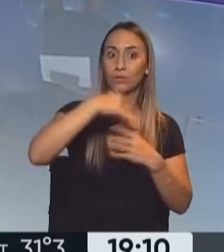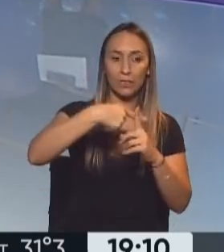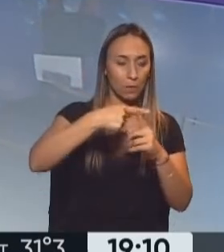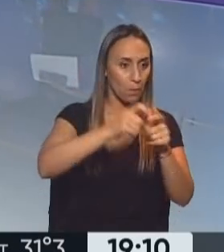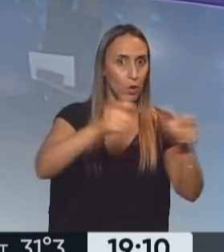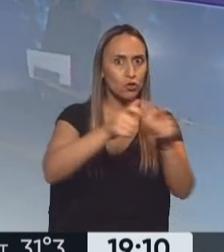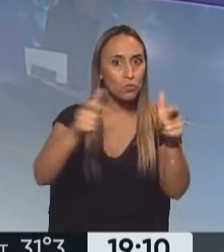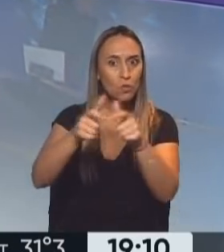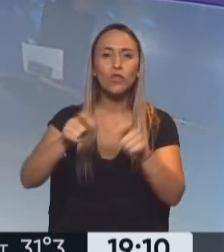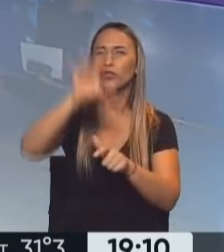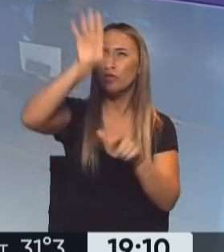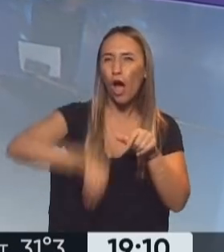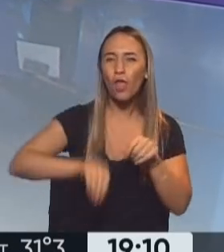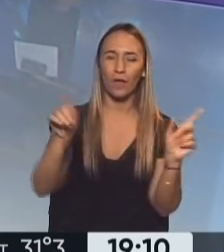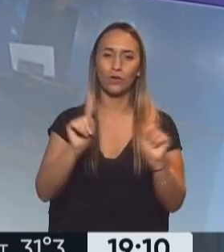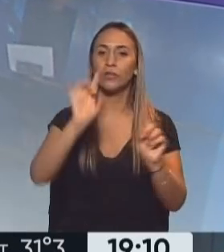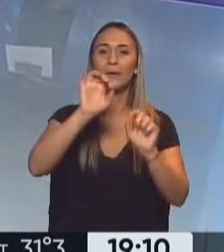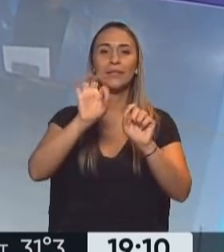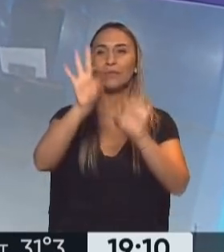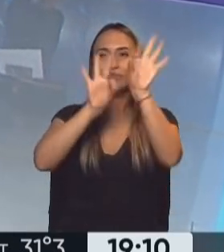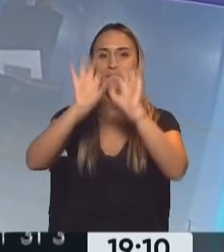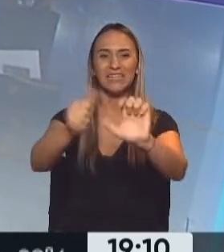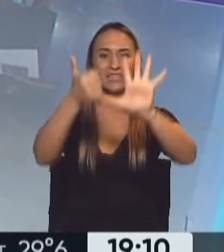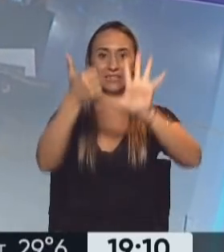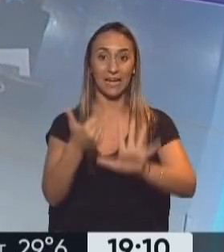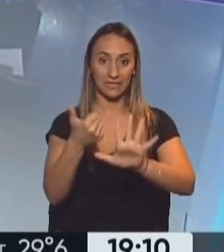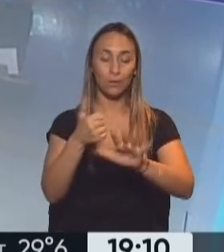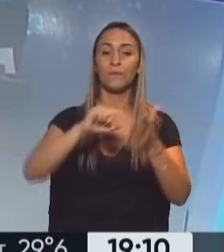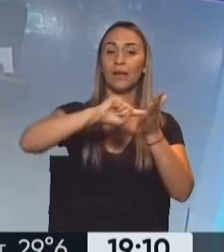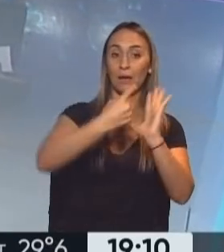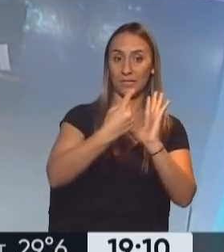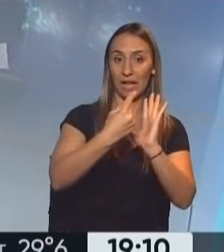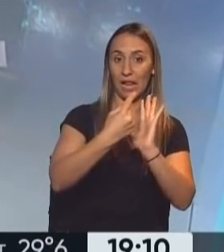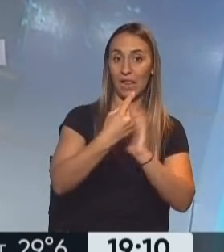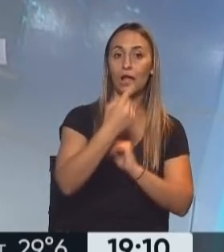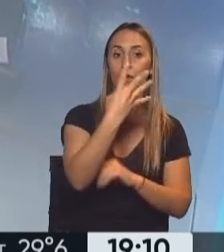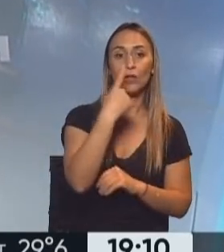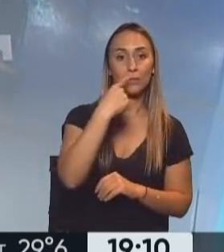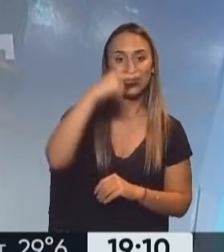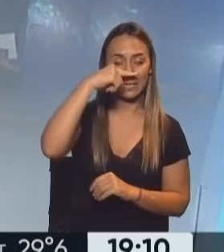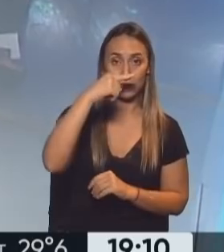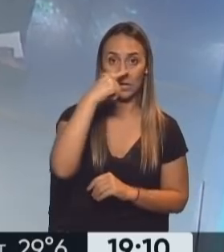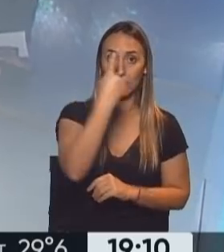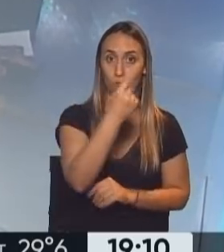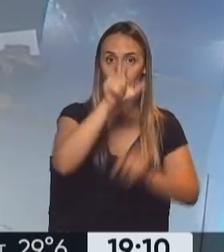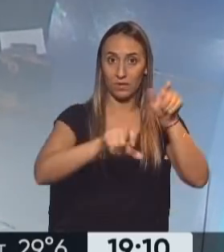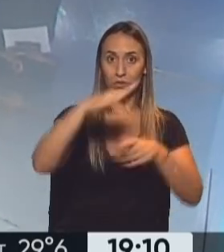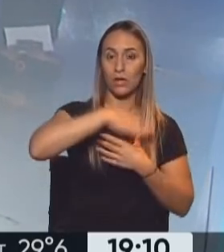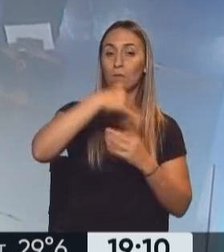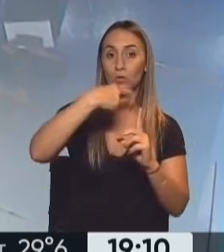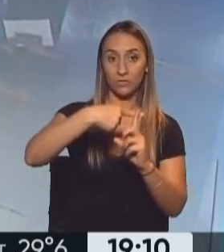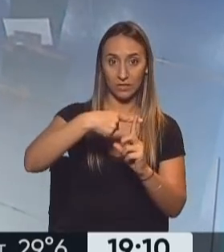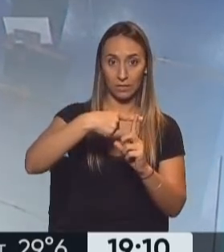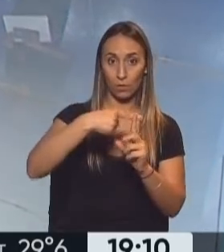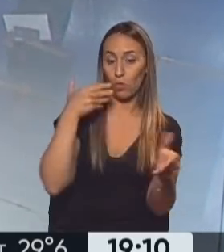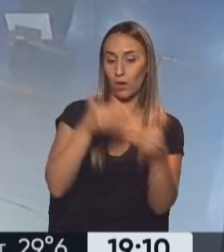todas las provincias, sino estas 6. Hablamos de distritos. Cava, Ciudad de Buenos Aires, 4.771 contagios en